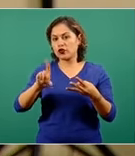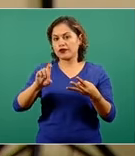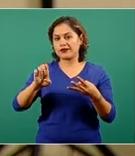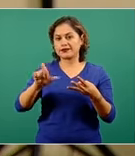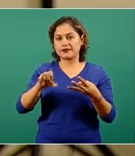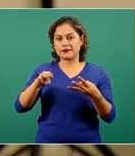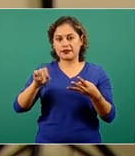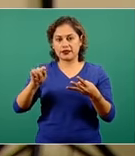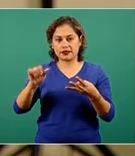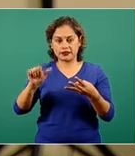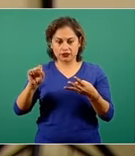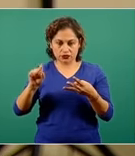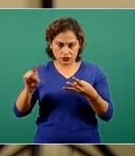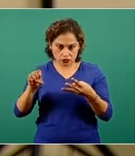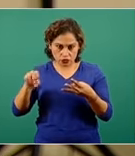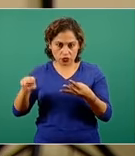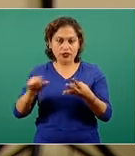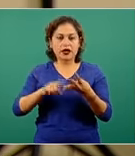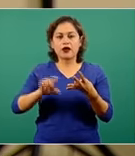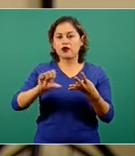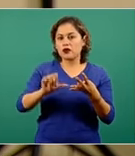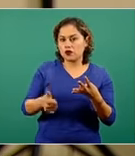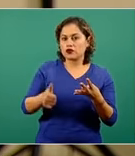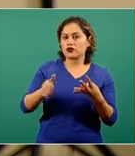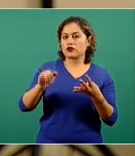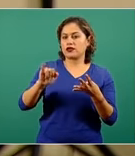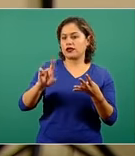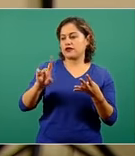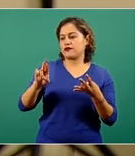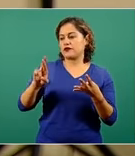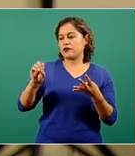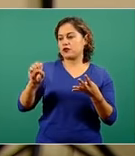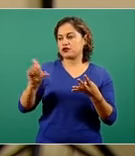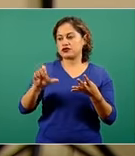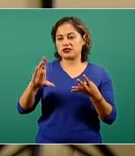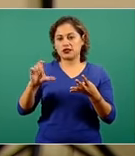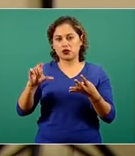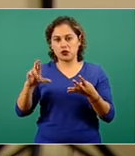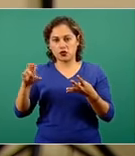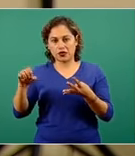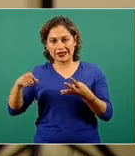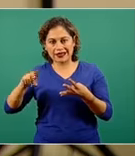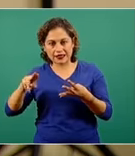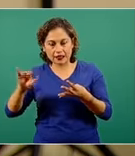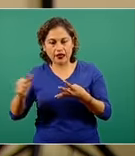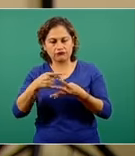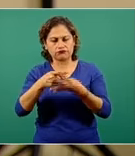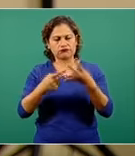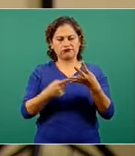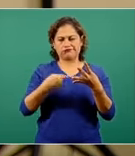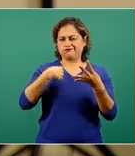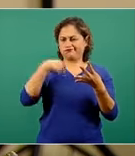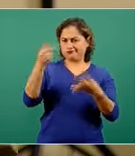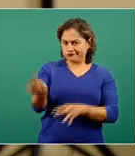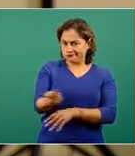incluso el dióxido de cloro, la hidroxicloroquina. Entonces, pues saber cuál es el estado de